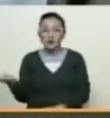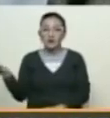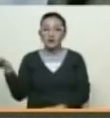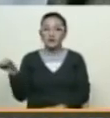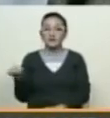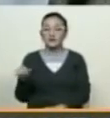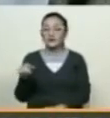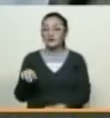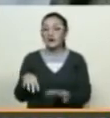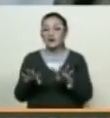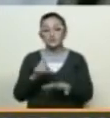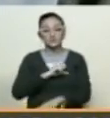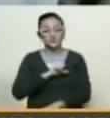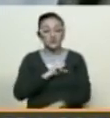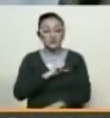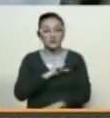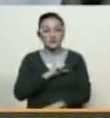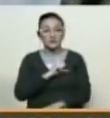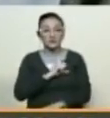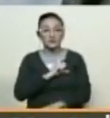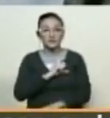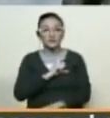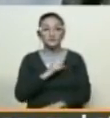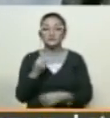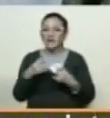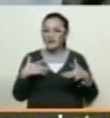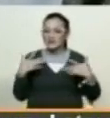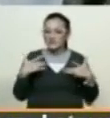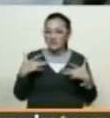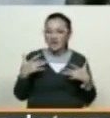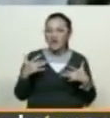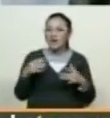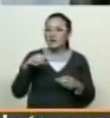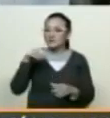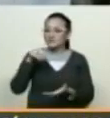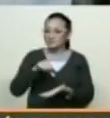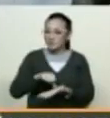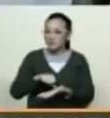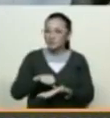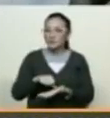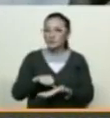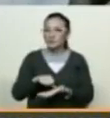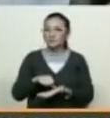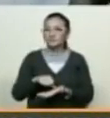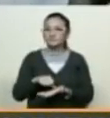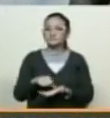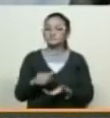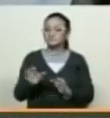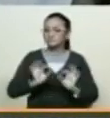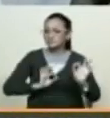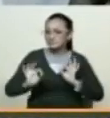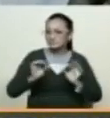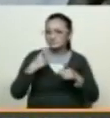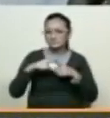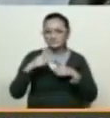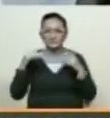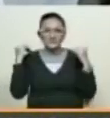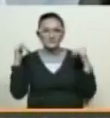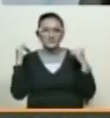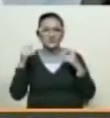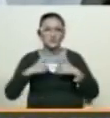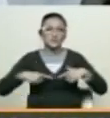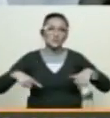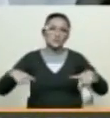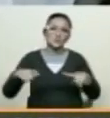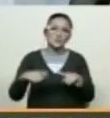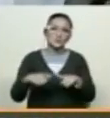el 14 de enero, se realizan actividades dentro de nuestro estado. Nuestro estado se prepara con diferentes fiestas, espacios,